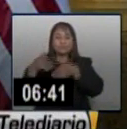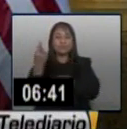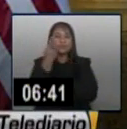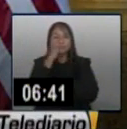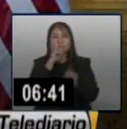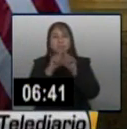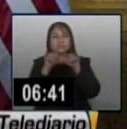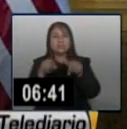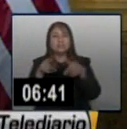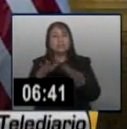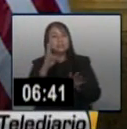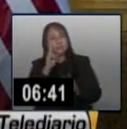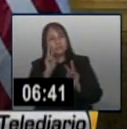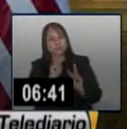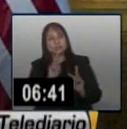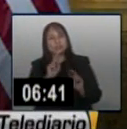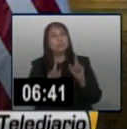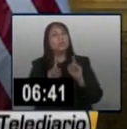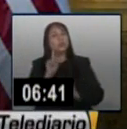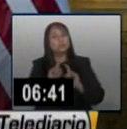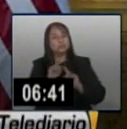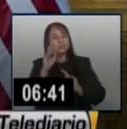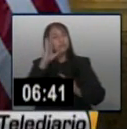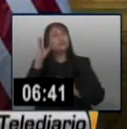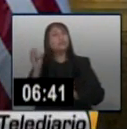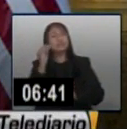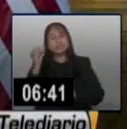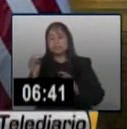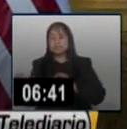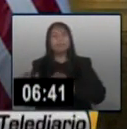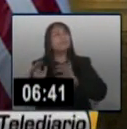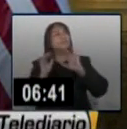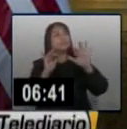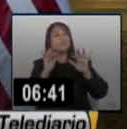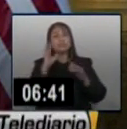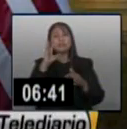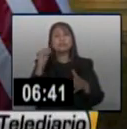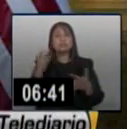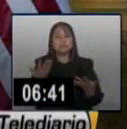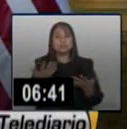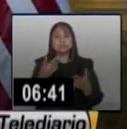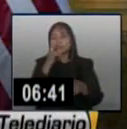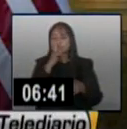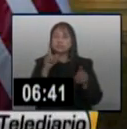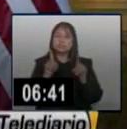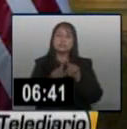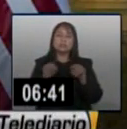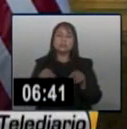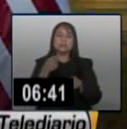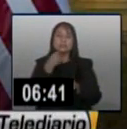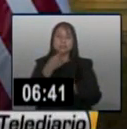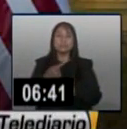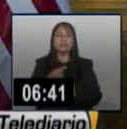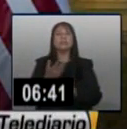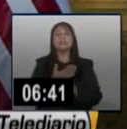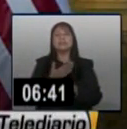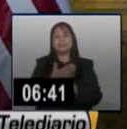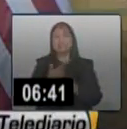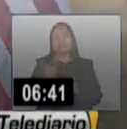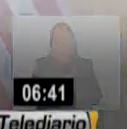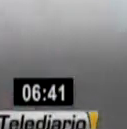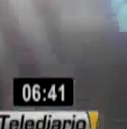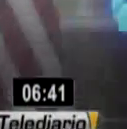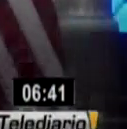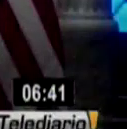sea, ver las causas fundamentales y acometer esas cuestiones de forma más